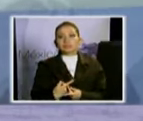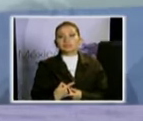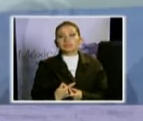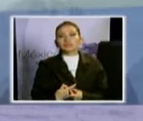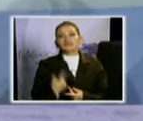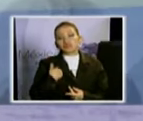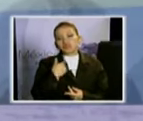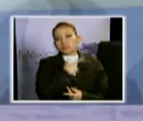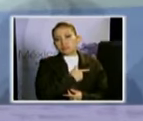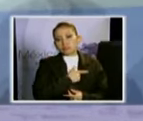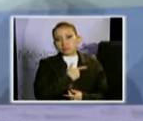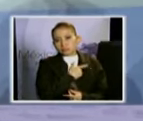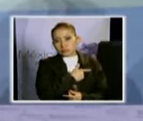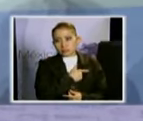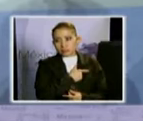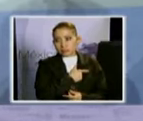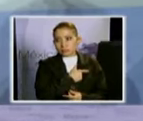me gustaría